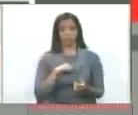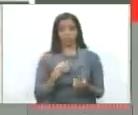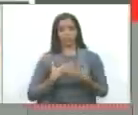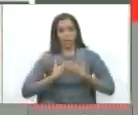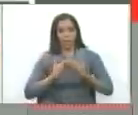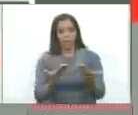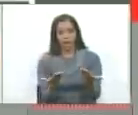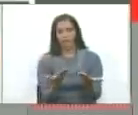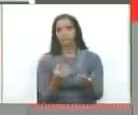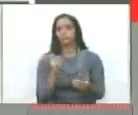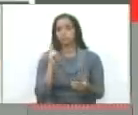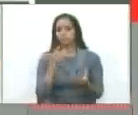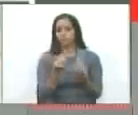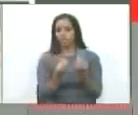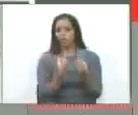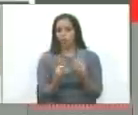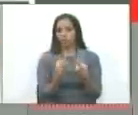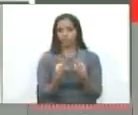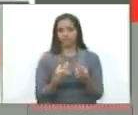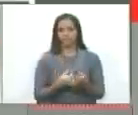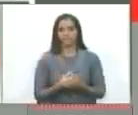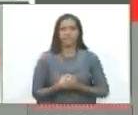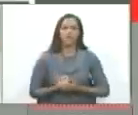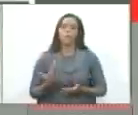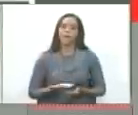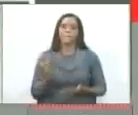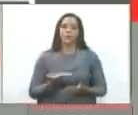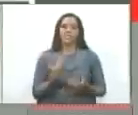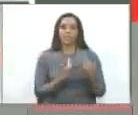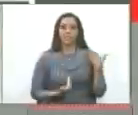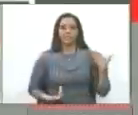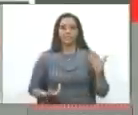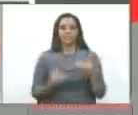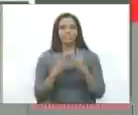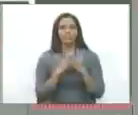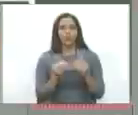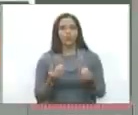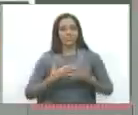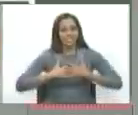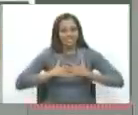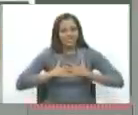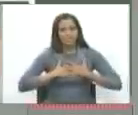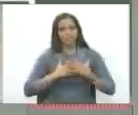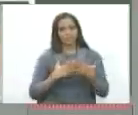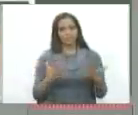muchas cosas a ellos. Y lo más importante, presidente, todo esto es la disposición